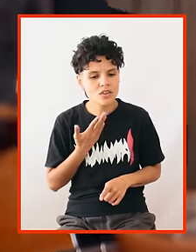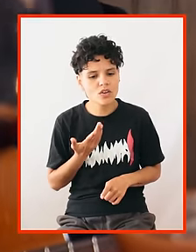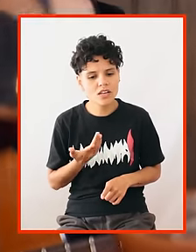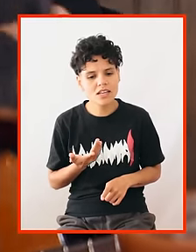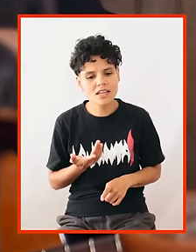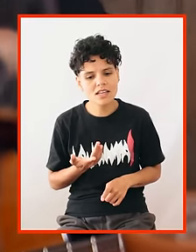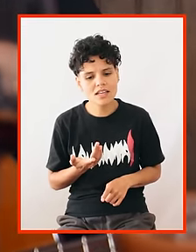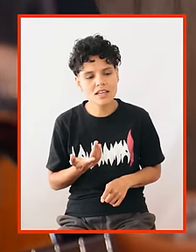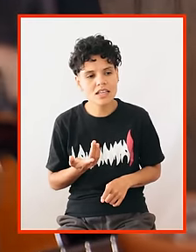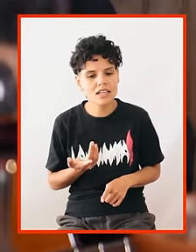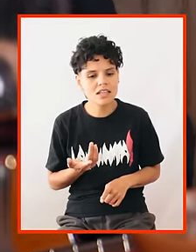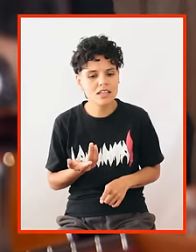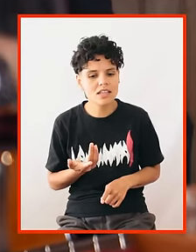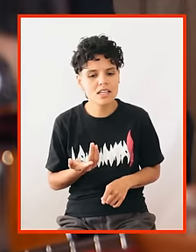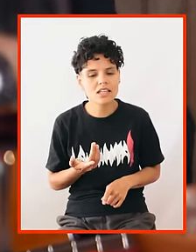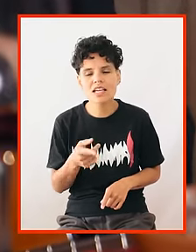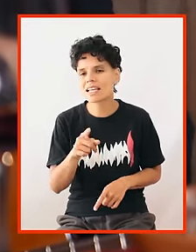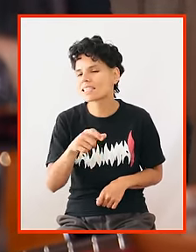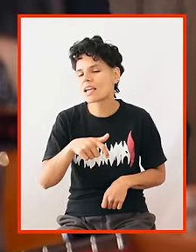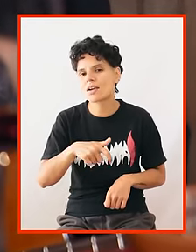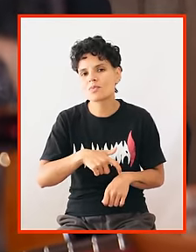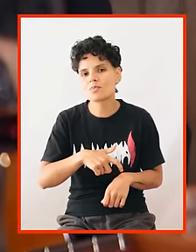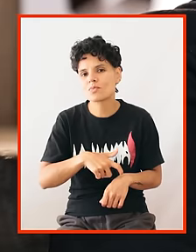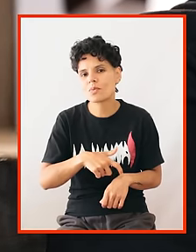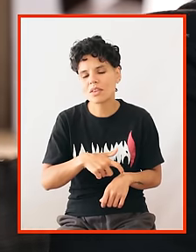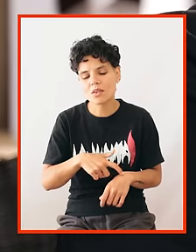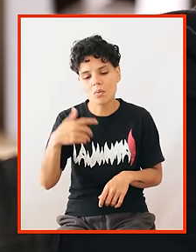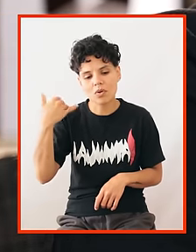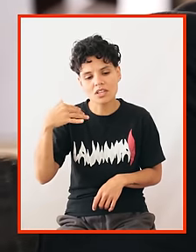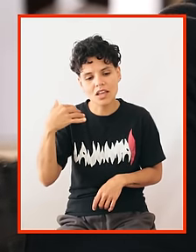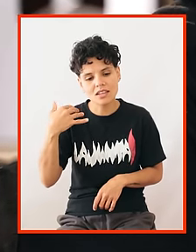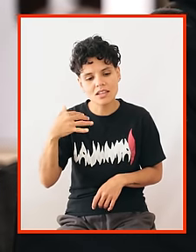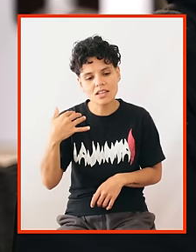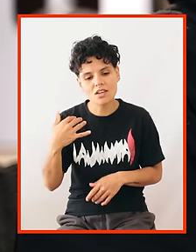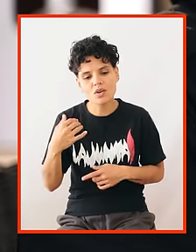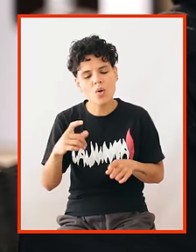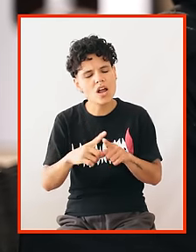parte de un punto súper importante de la gente. Claro. Yo